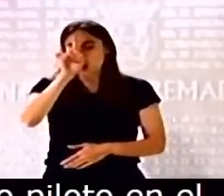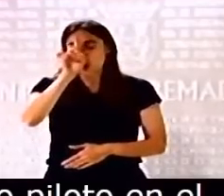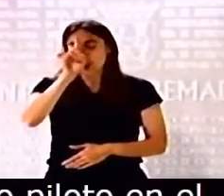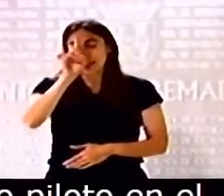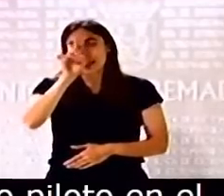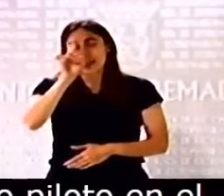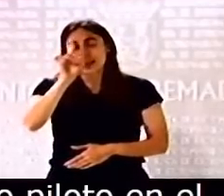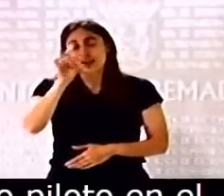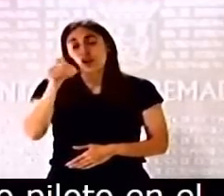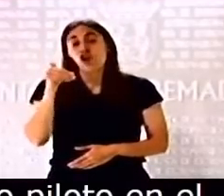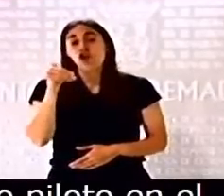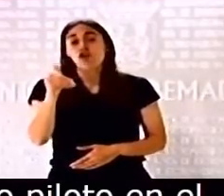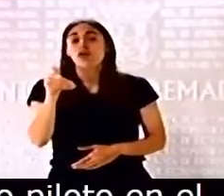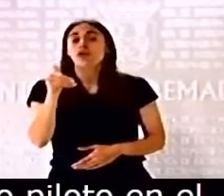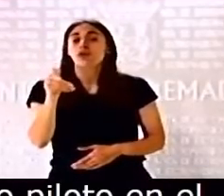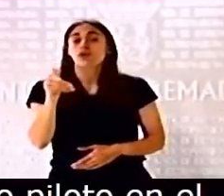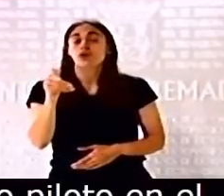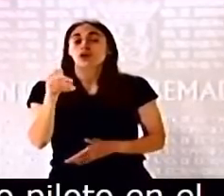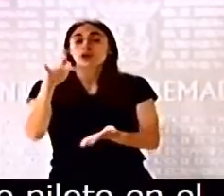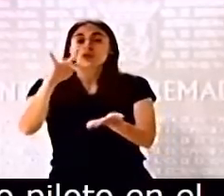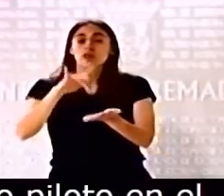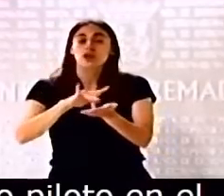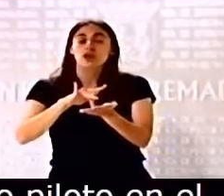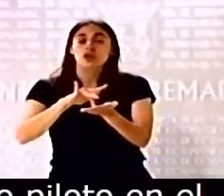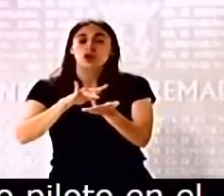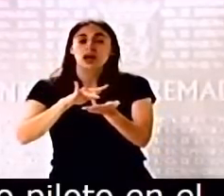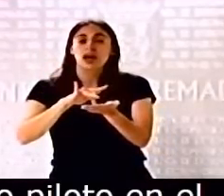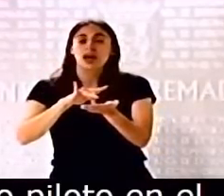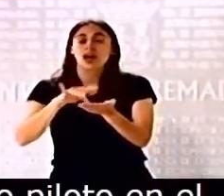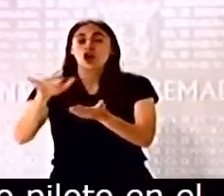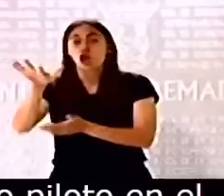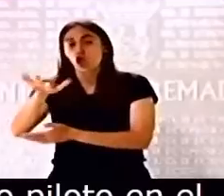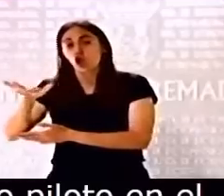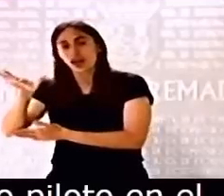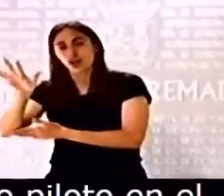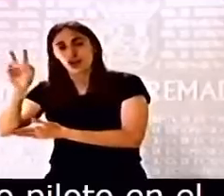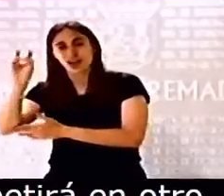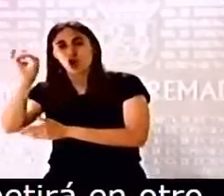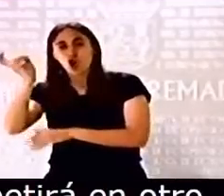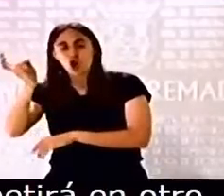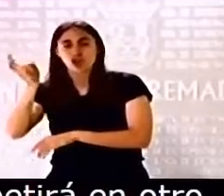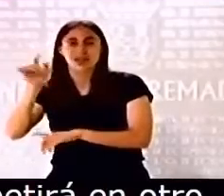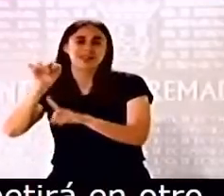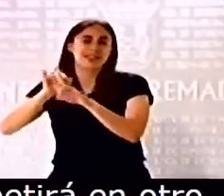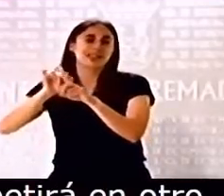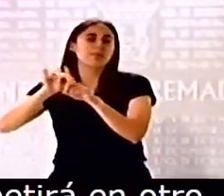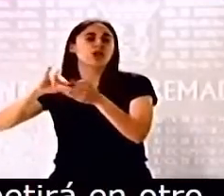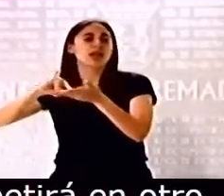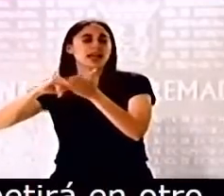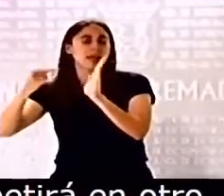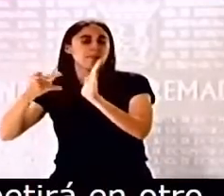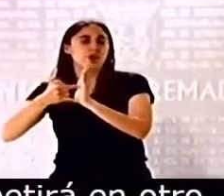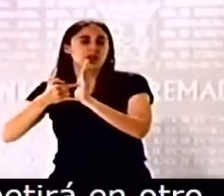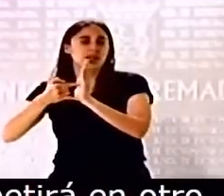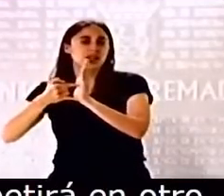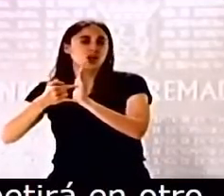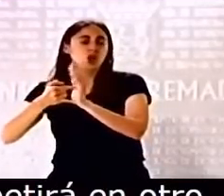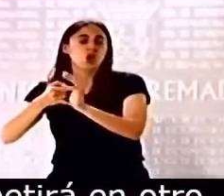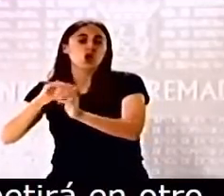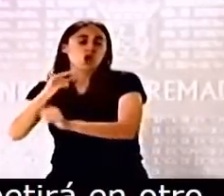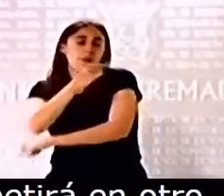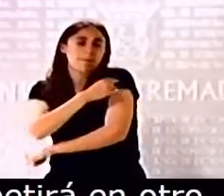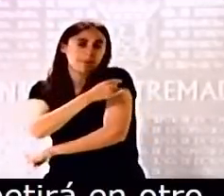otras áreas de salud, a otras localidades, este tipo de proyectos de vacunaciones masivas en las próximas